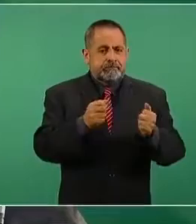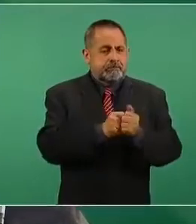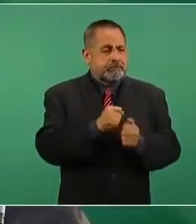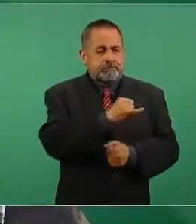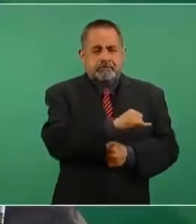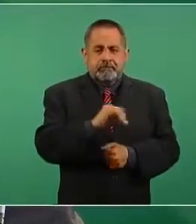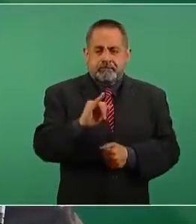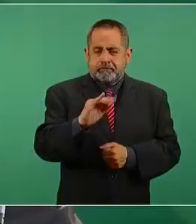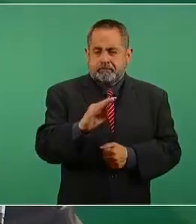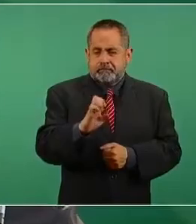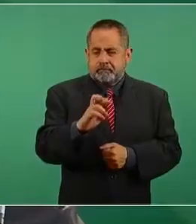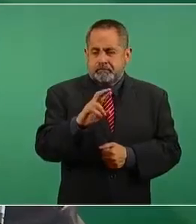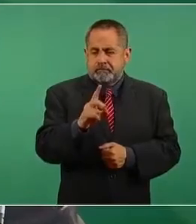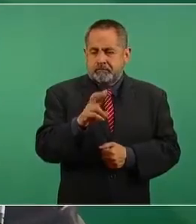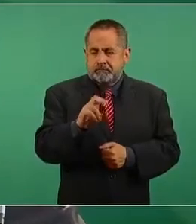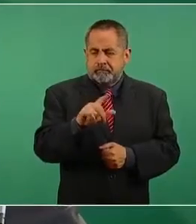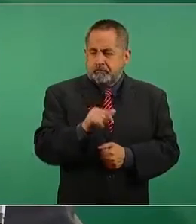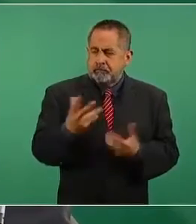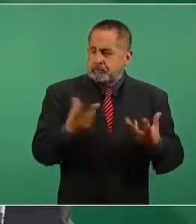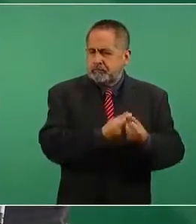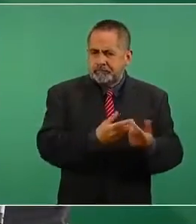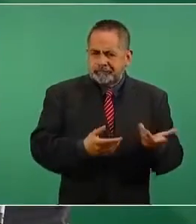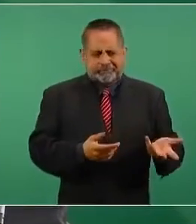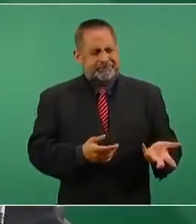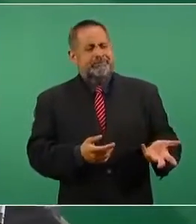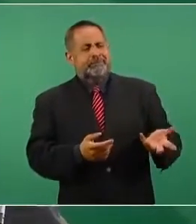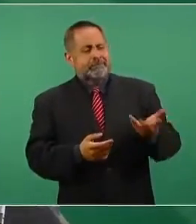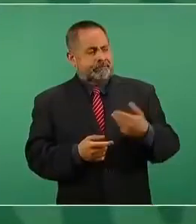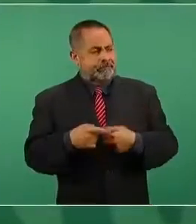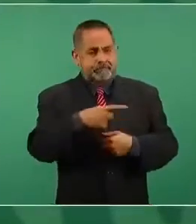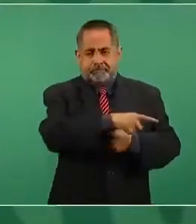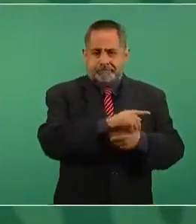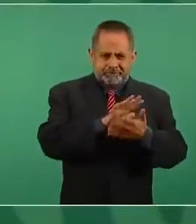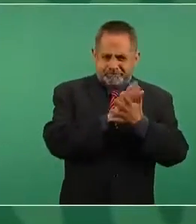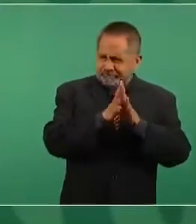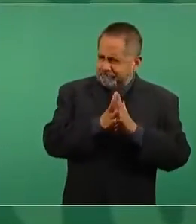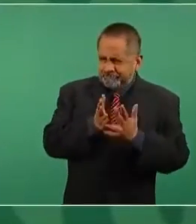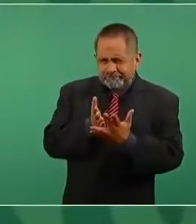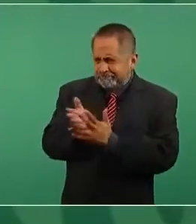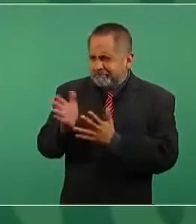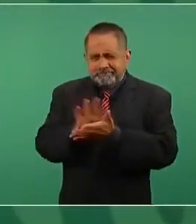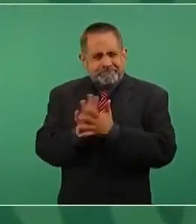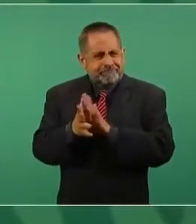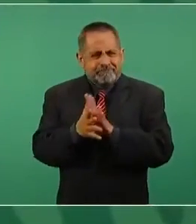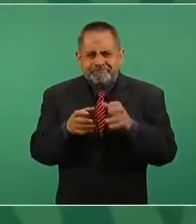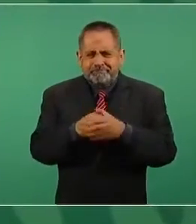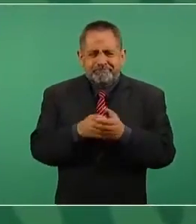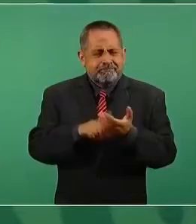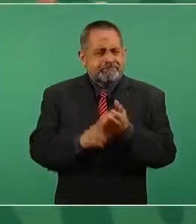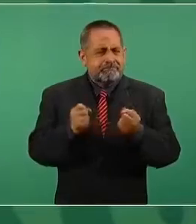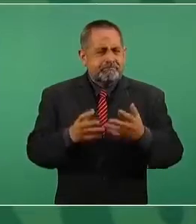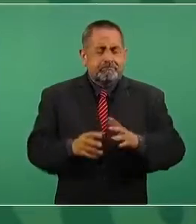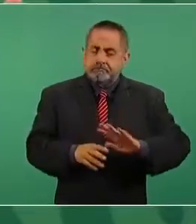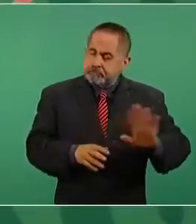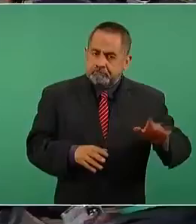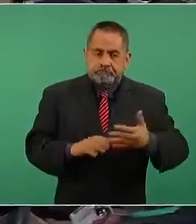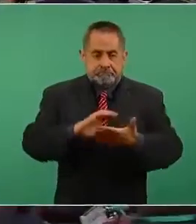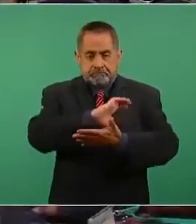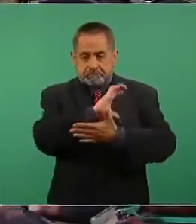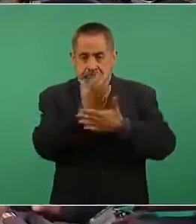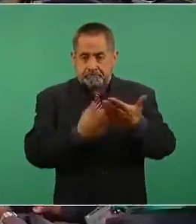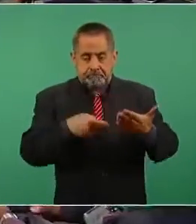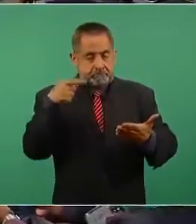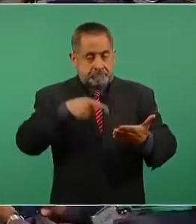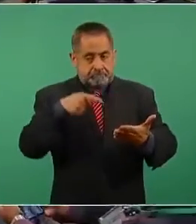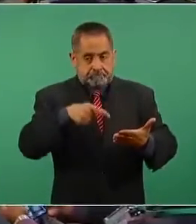de Iberdrola. O sea, estaban metidos hasta adentro. Entonces los contratos